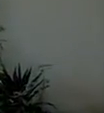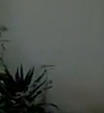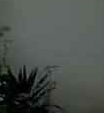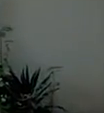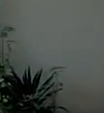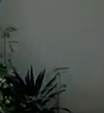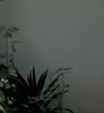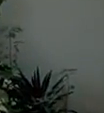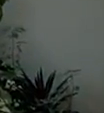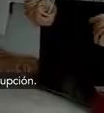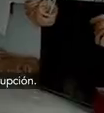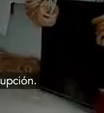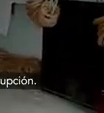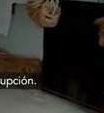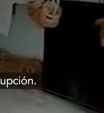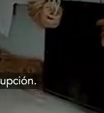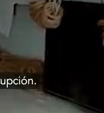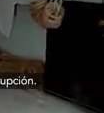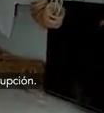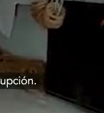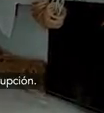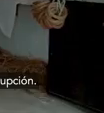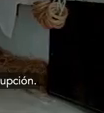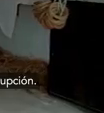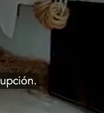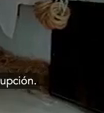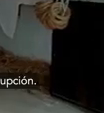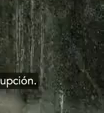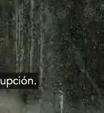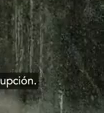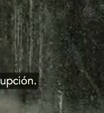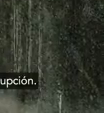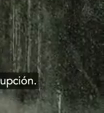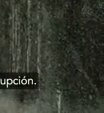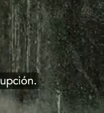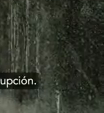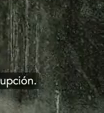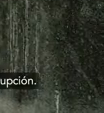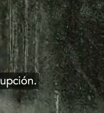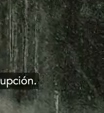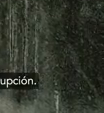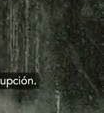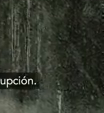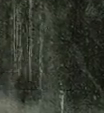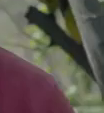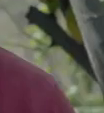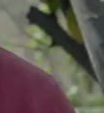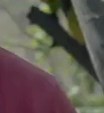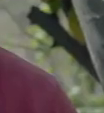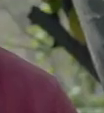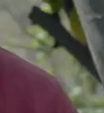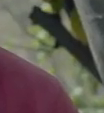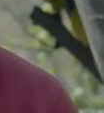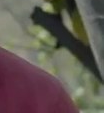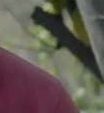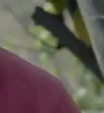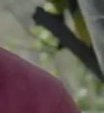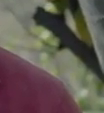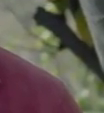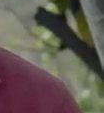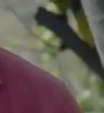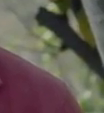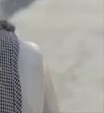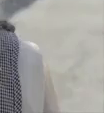programas sociales de manera más segura, sin intermediarios y sin corrupción, fortaleciendo el ahorro y